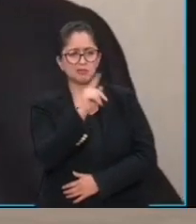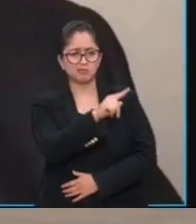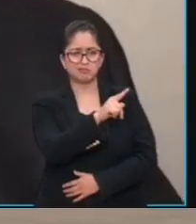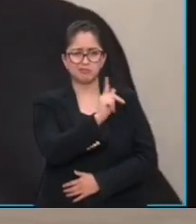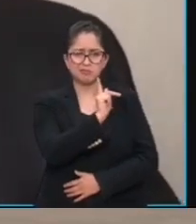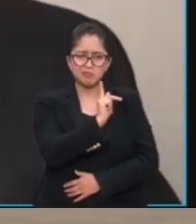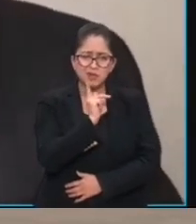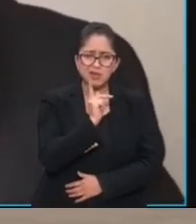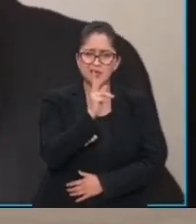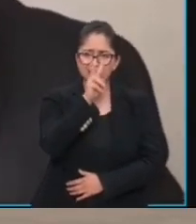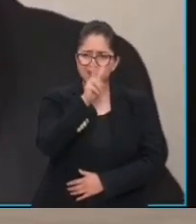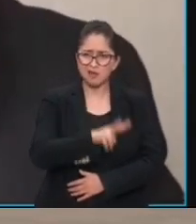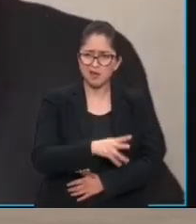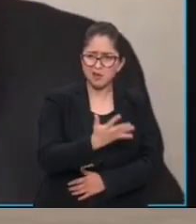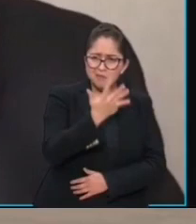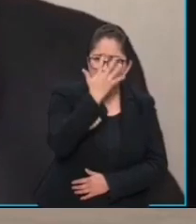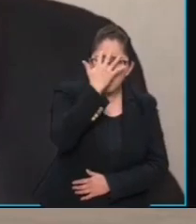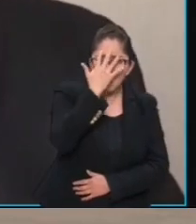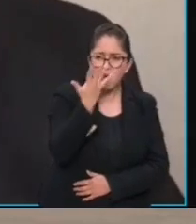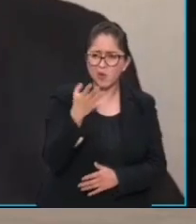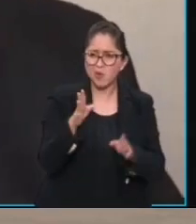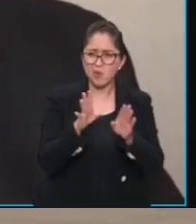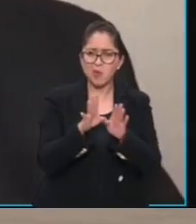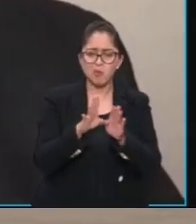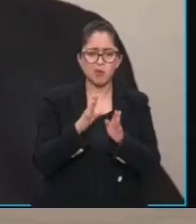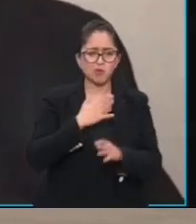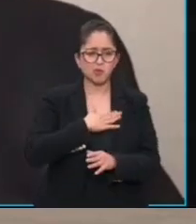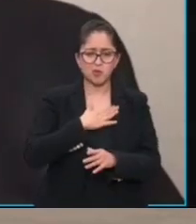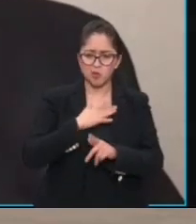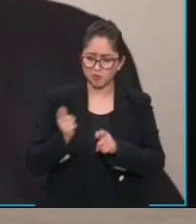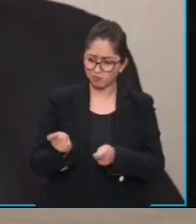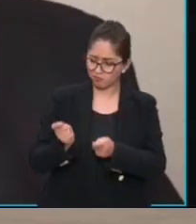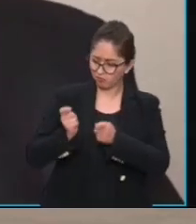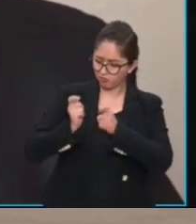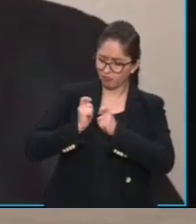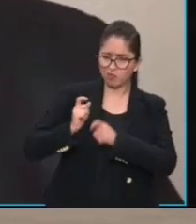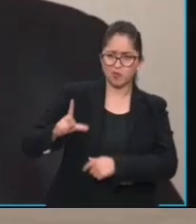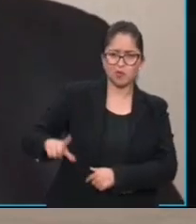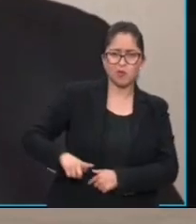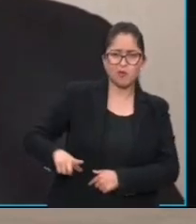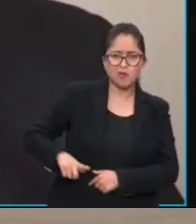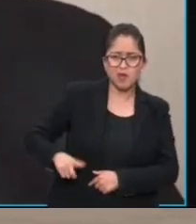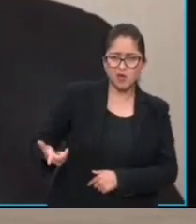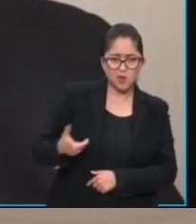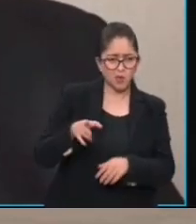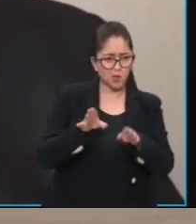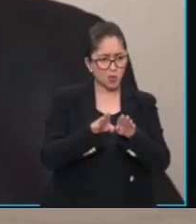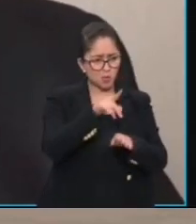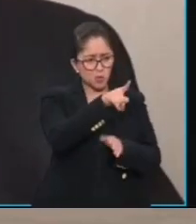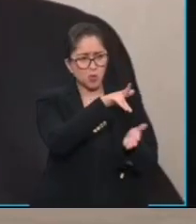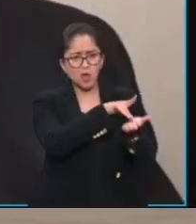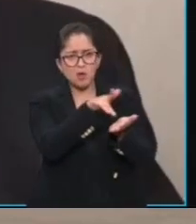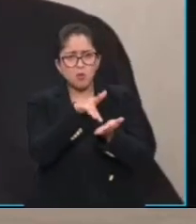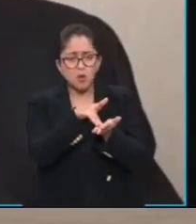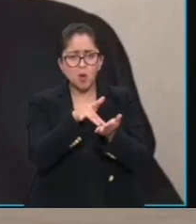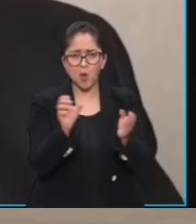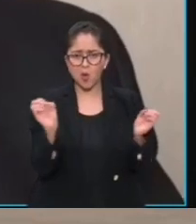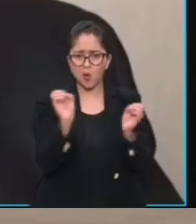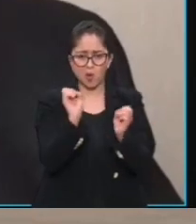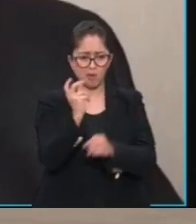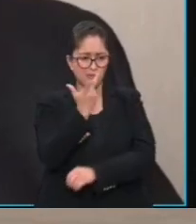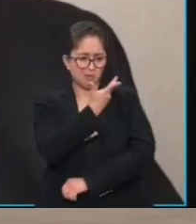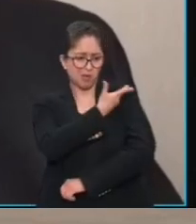de la incapacidad para gobernar. El cinismo y la vergüenza de un gobierno que ustedes apoyan, que no vacuna a los médicos,